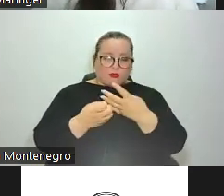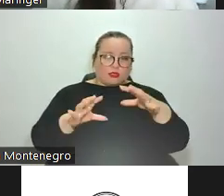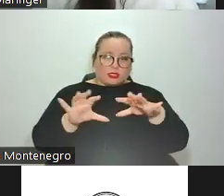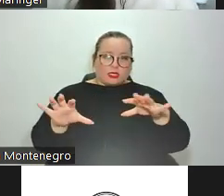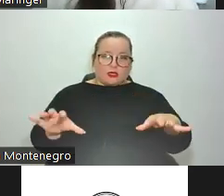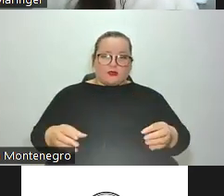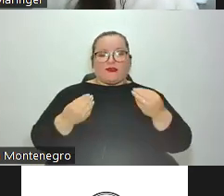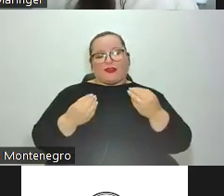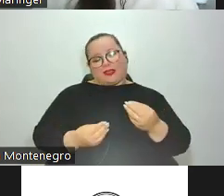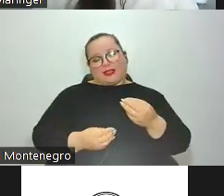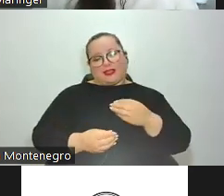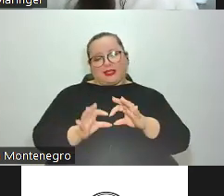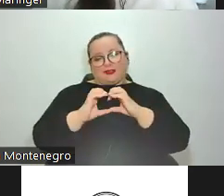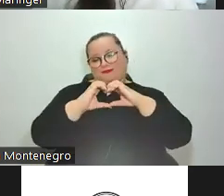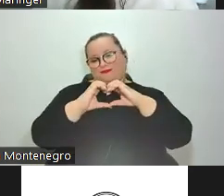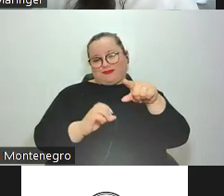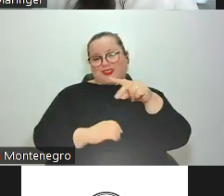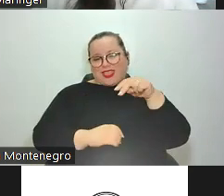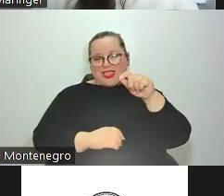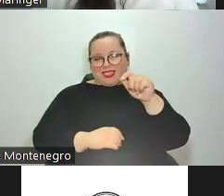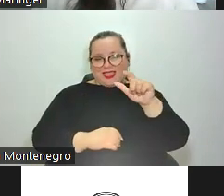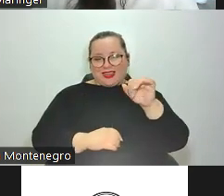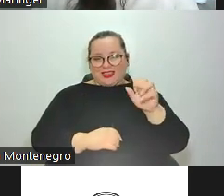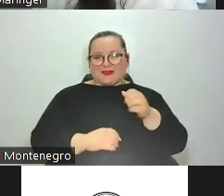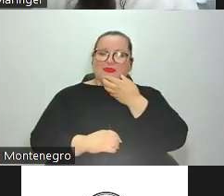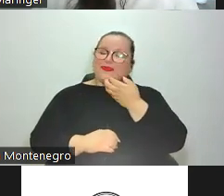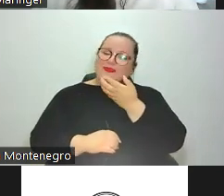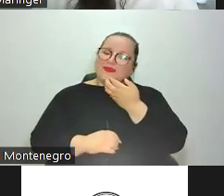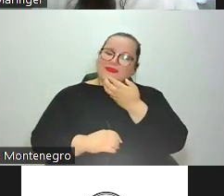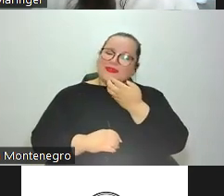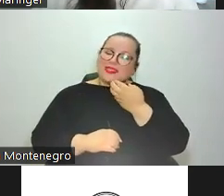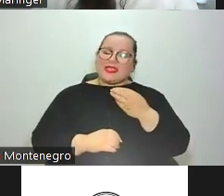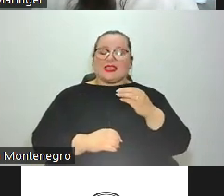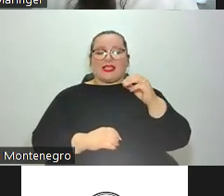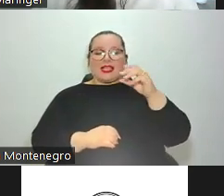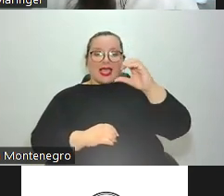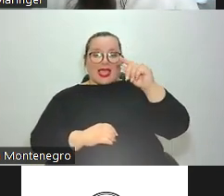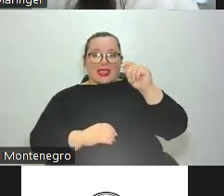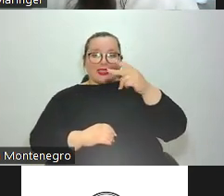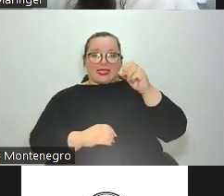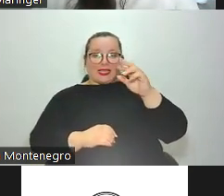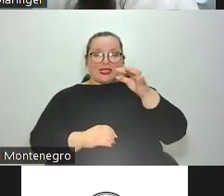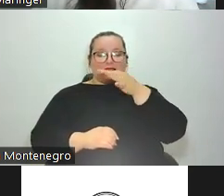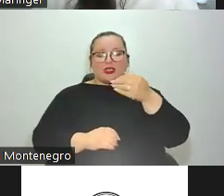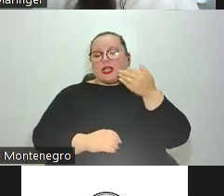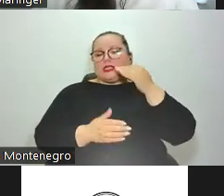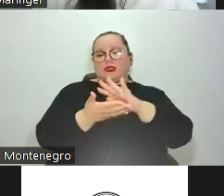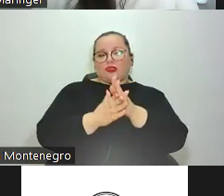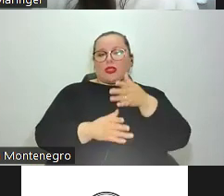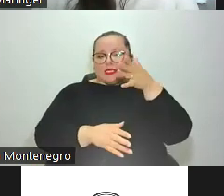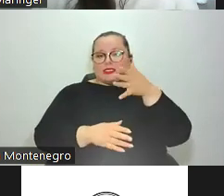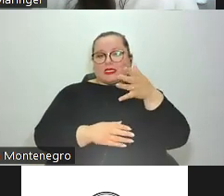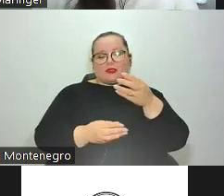linda Natalia, un corazón para ti. Catherine nos dice, he estado en casi todas las charlas y son muy útiles todo lo que